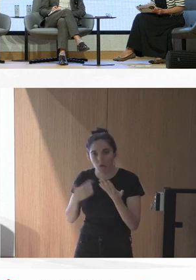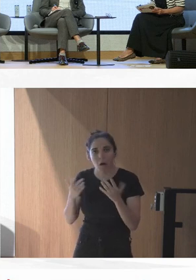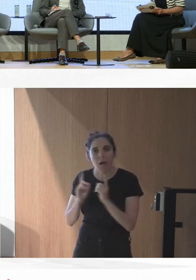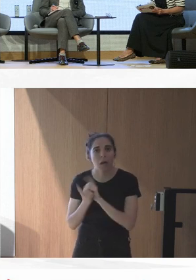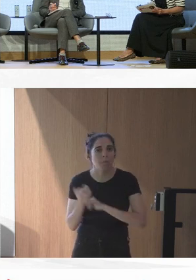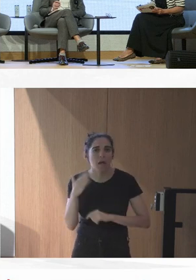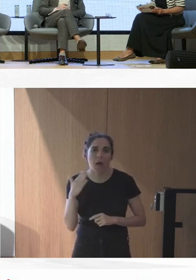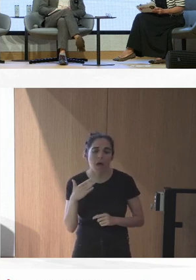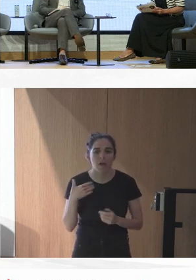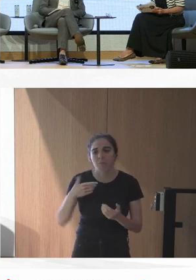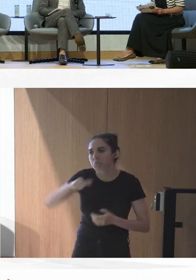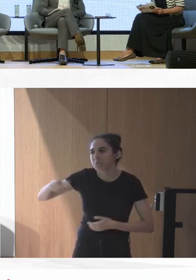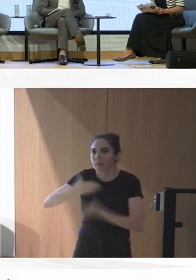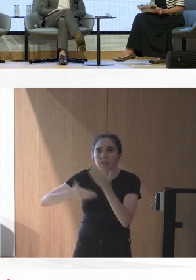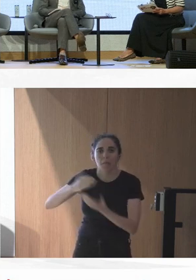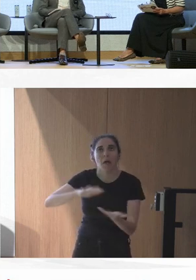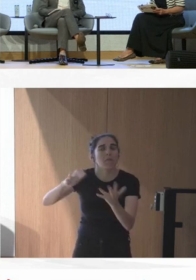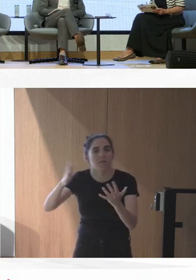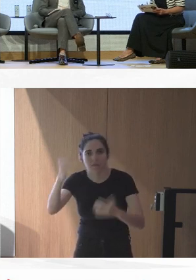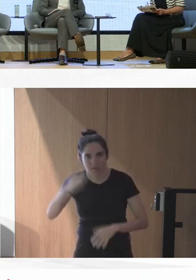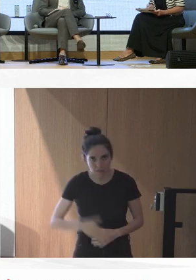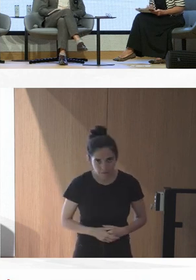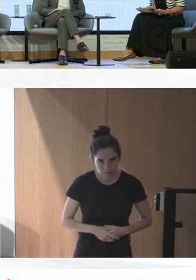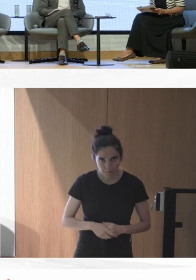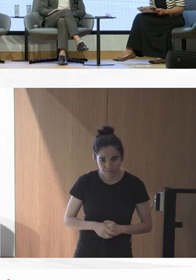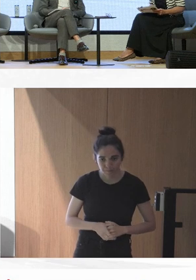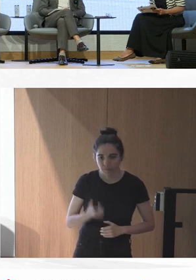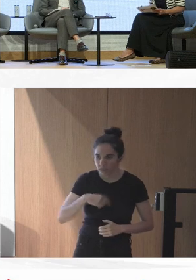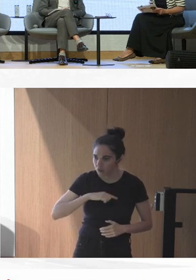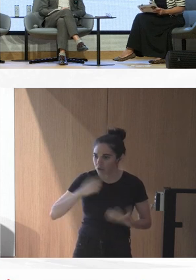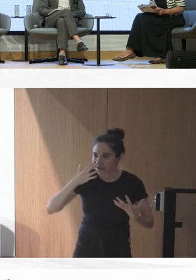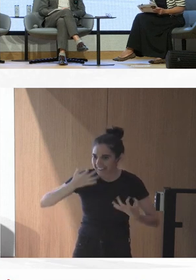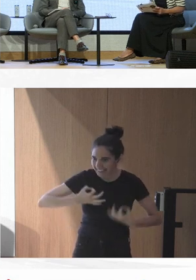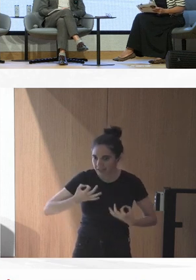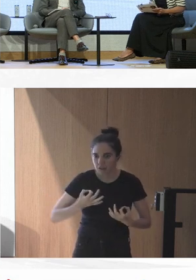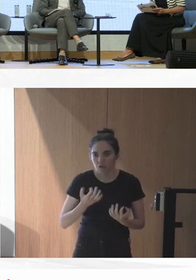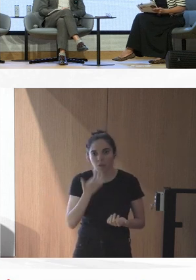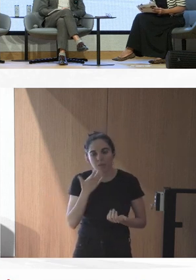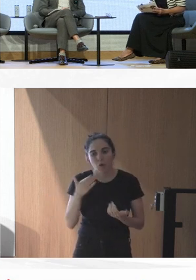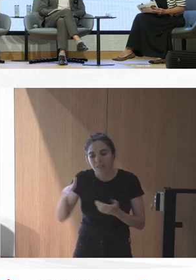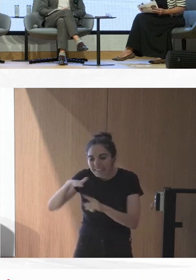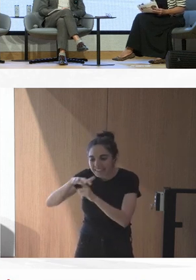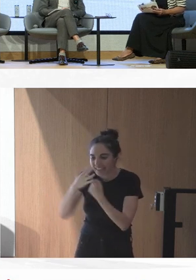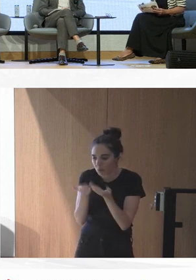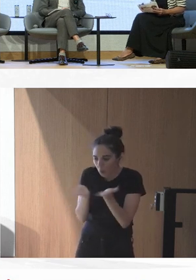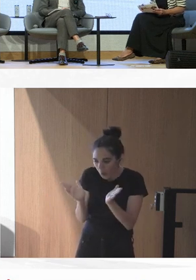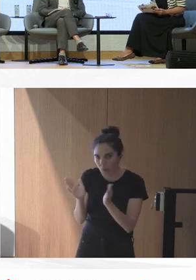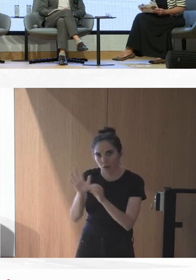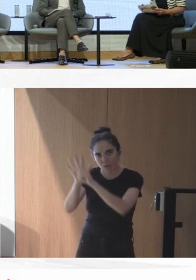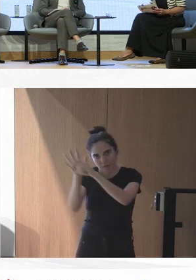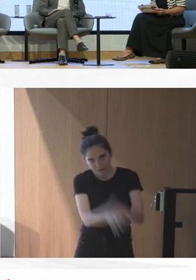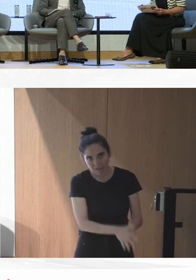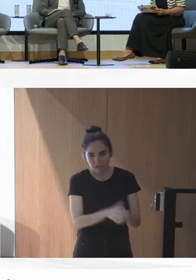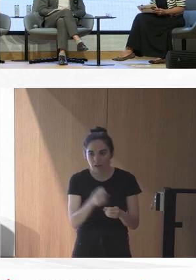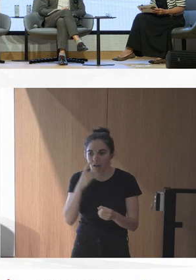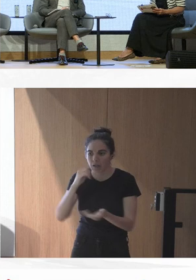personas con discapacidad. Y corremos el riesgo de no atender una situación de exclusión, ¿no? En México, como